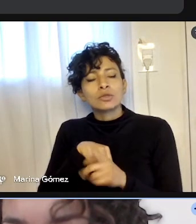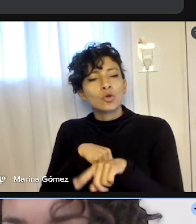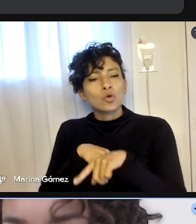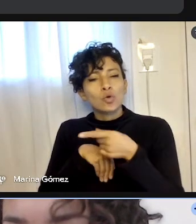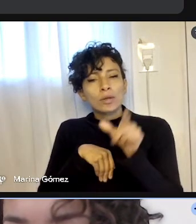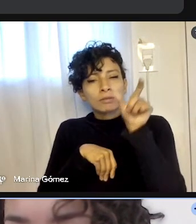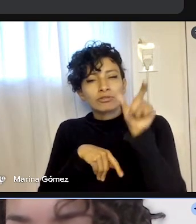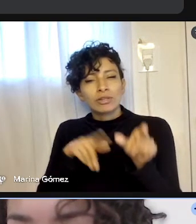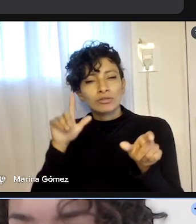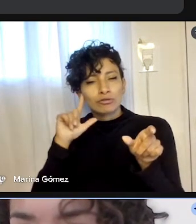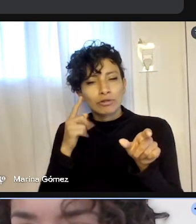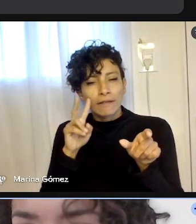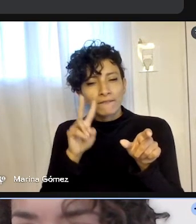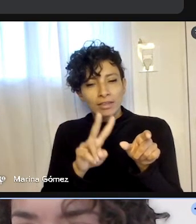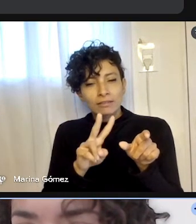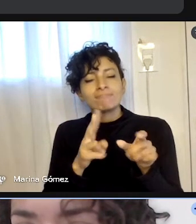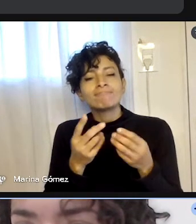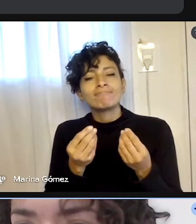nombre.